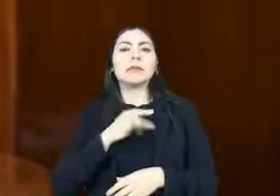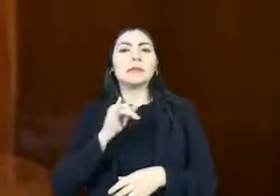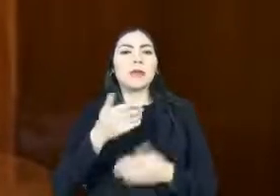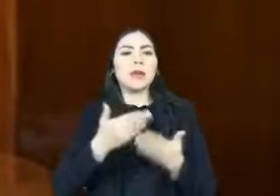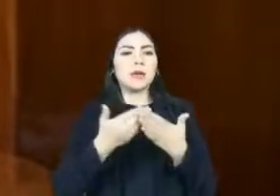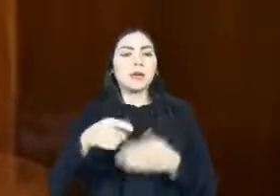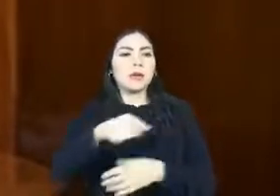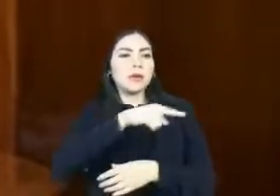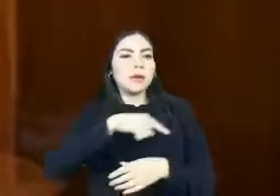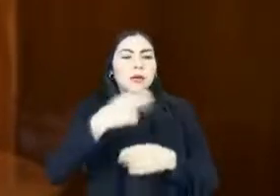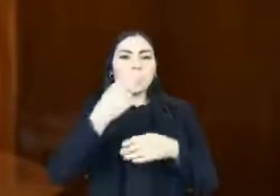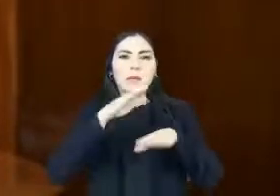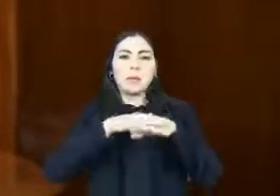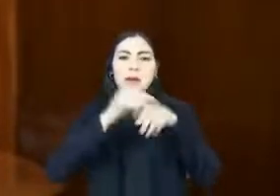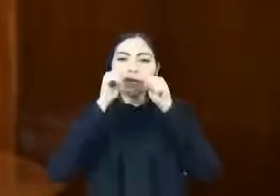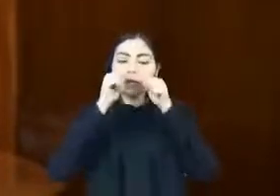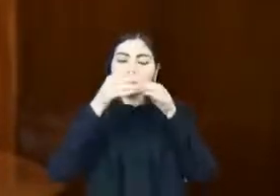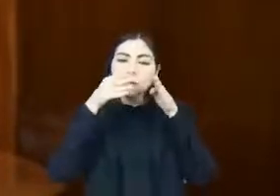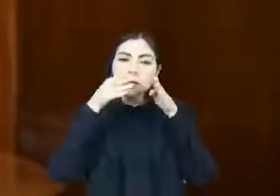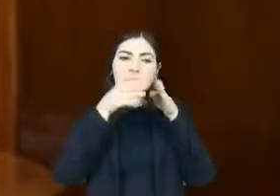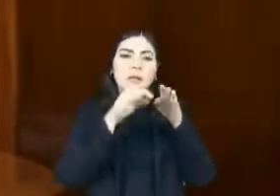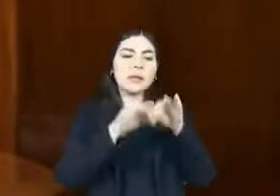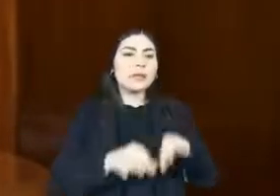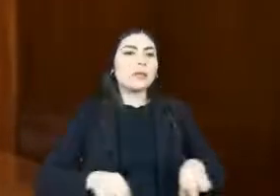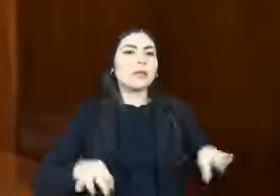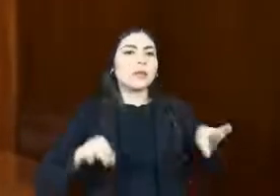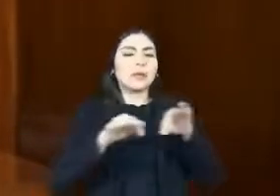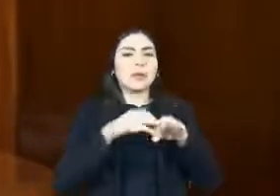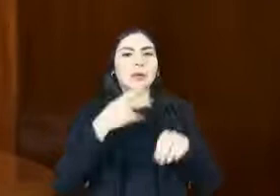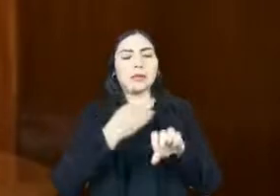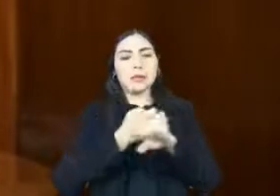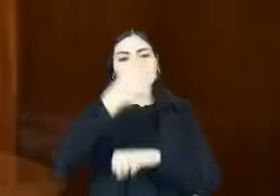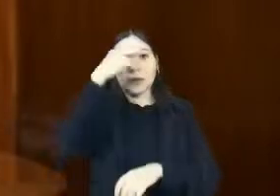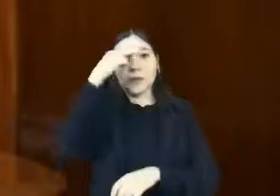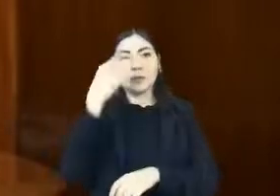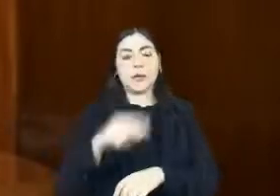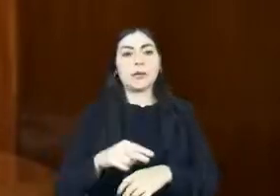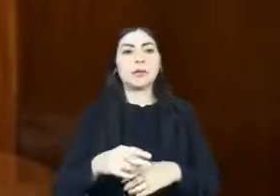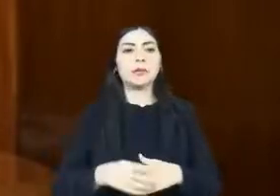necesidades y prioridades más importantes de nuestro estado